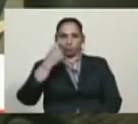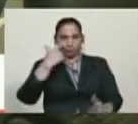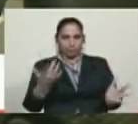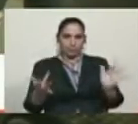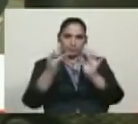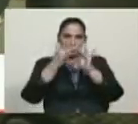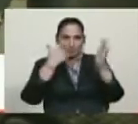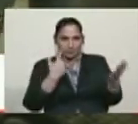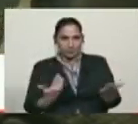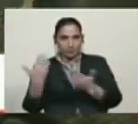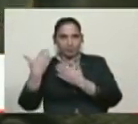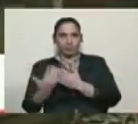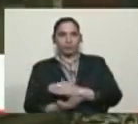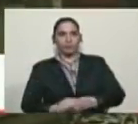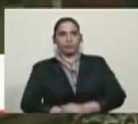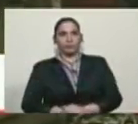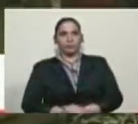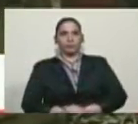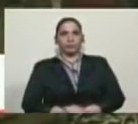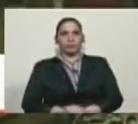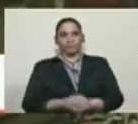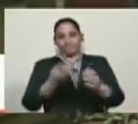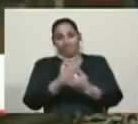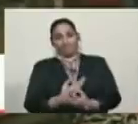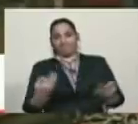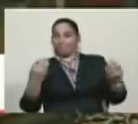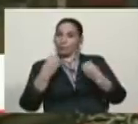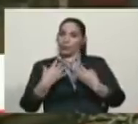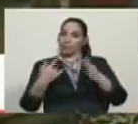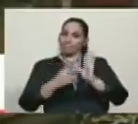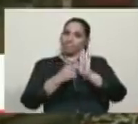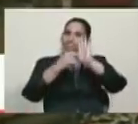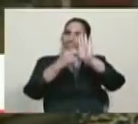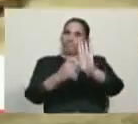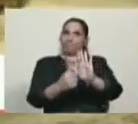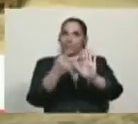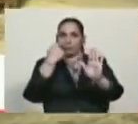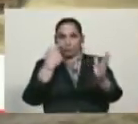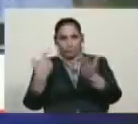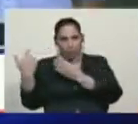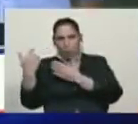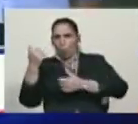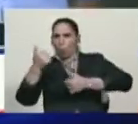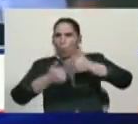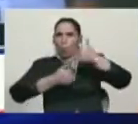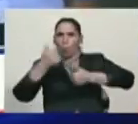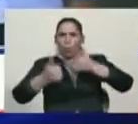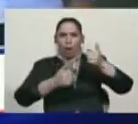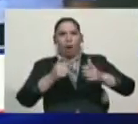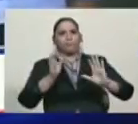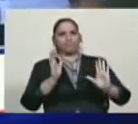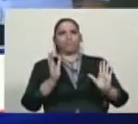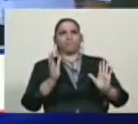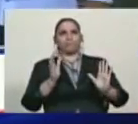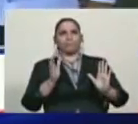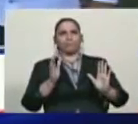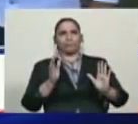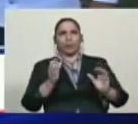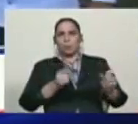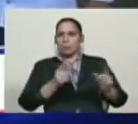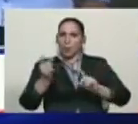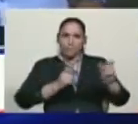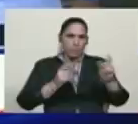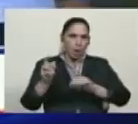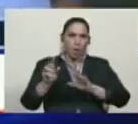presidente correcto bueno vamos a seguir mostrando precisamente las operaciones de descarga de estas